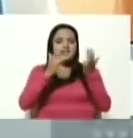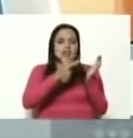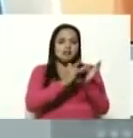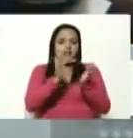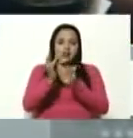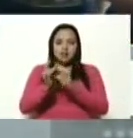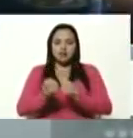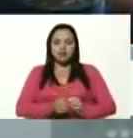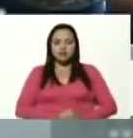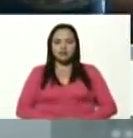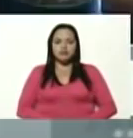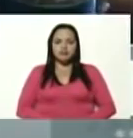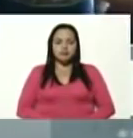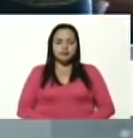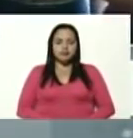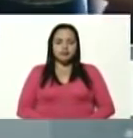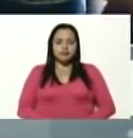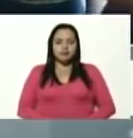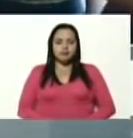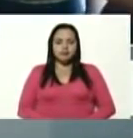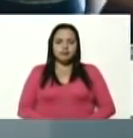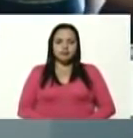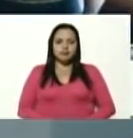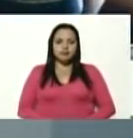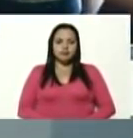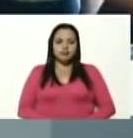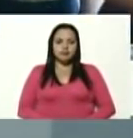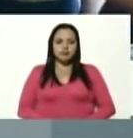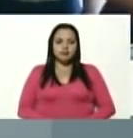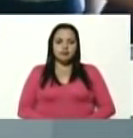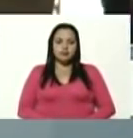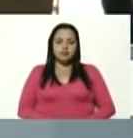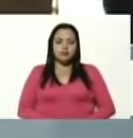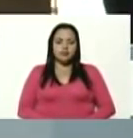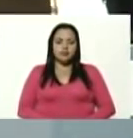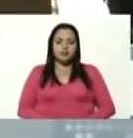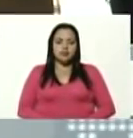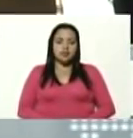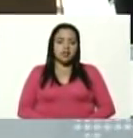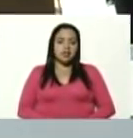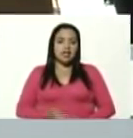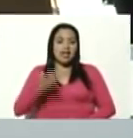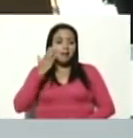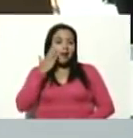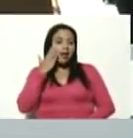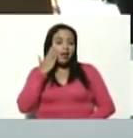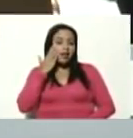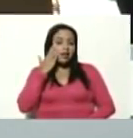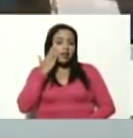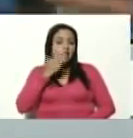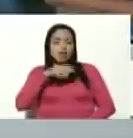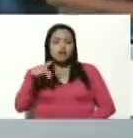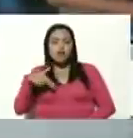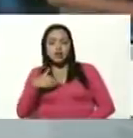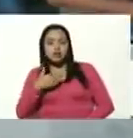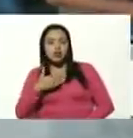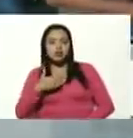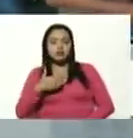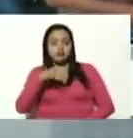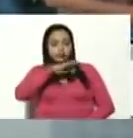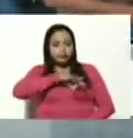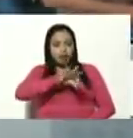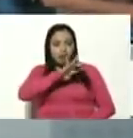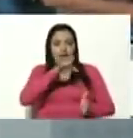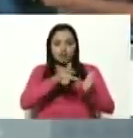Verdaderas cristianas, de la Madre María, la Madre de nuestro Señor Jesucristo.